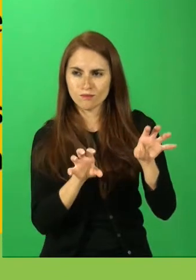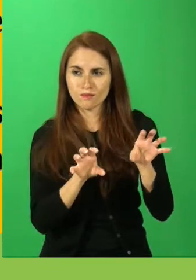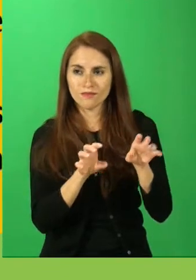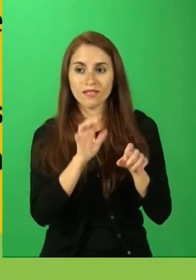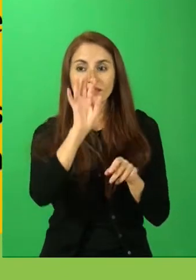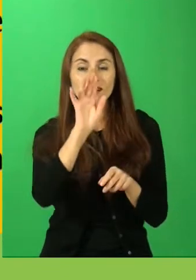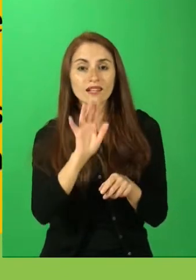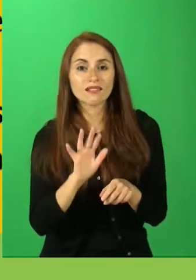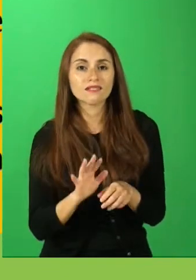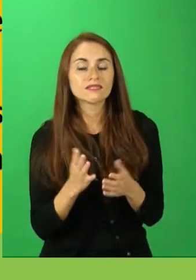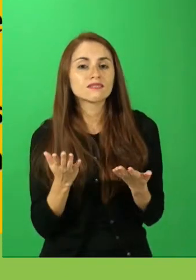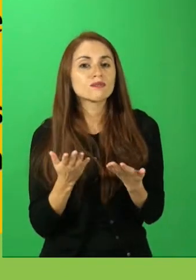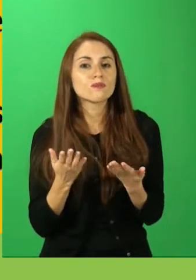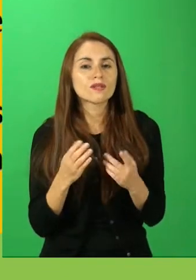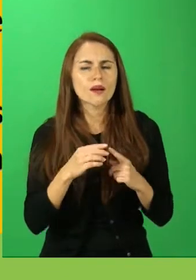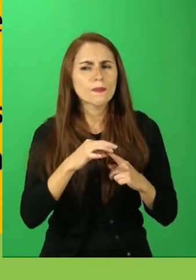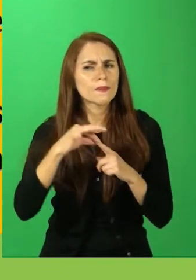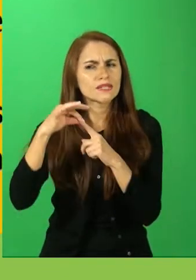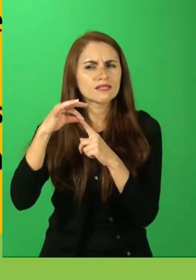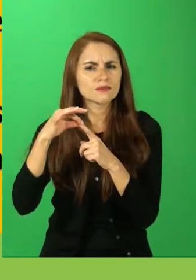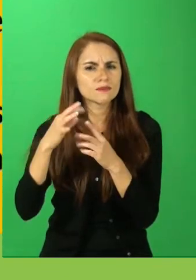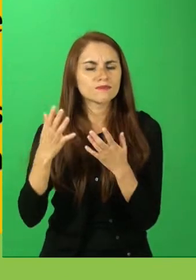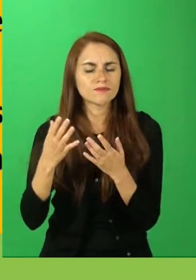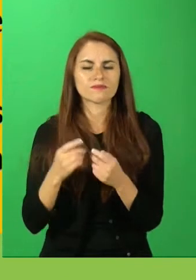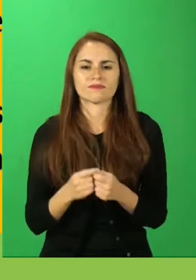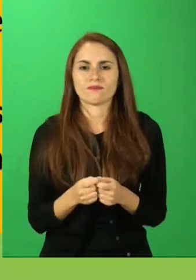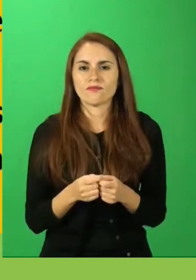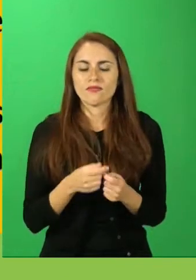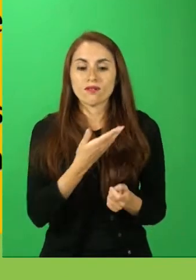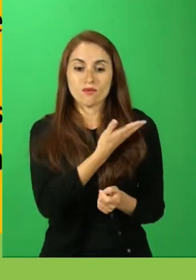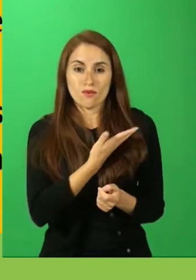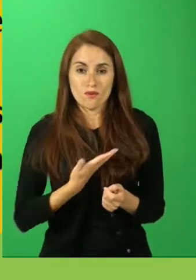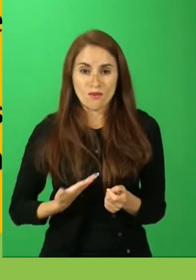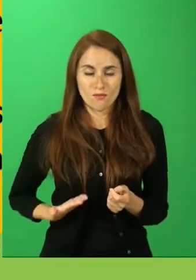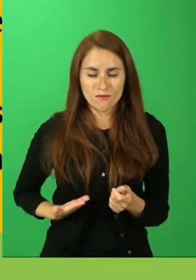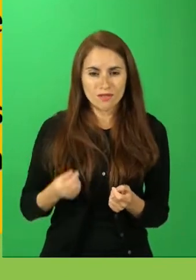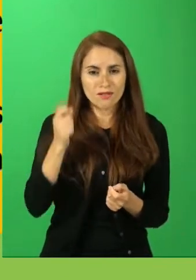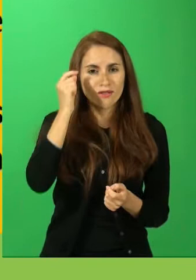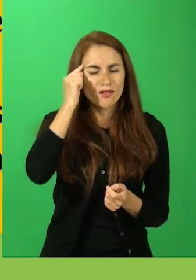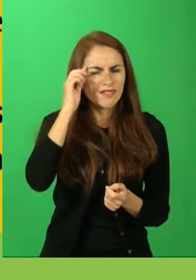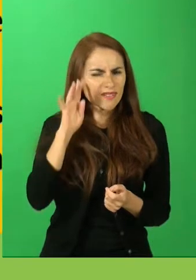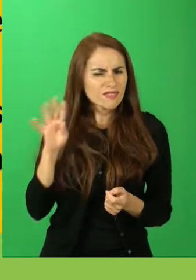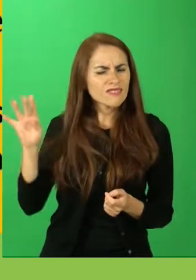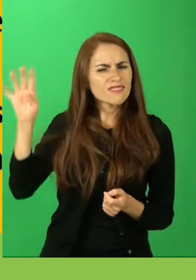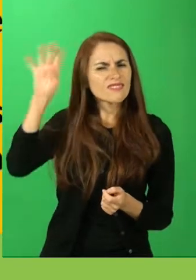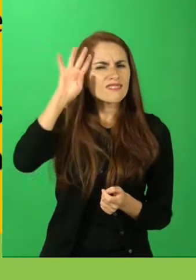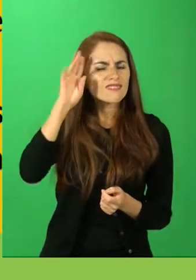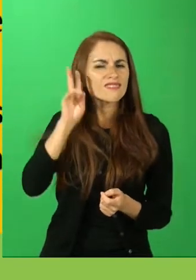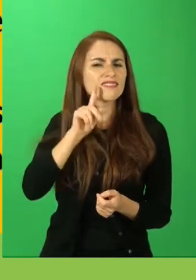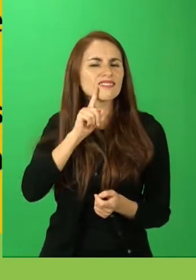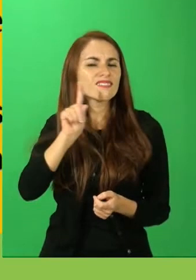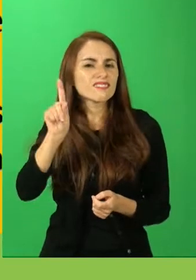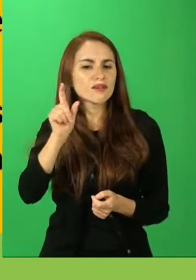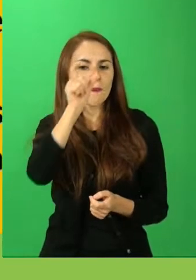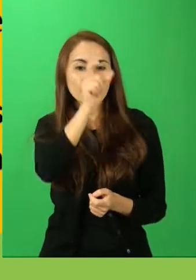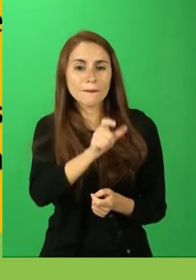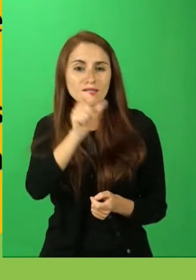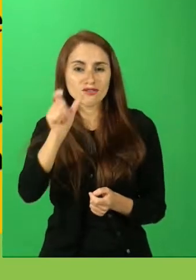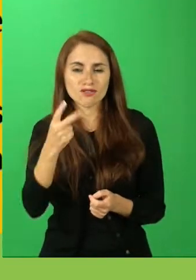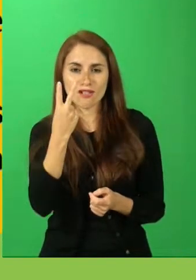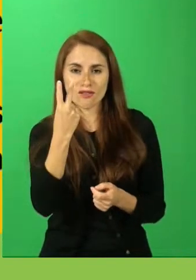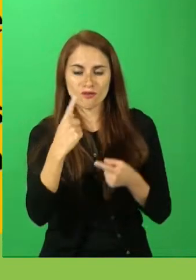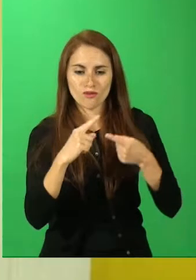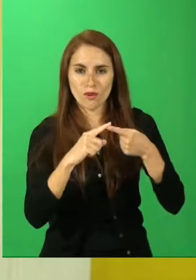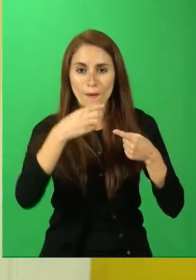caracterizó principalmente por instaurar un régimen de ideología marxista-leninista. Voy a